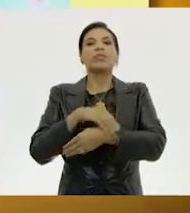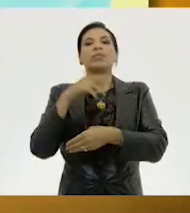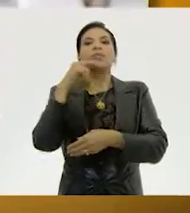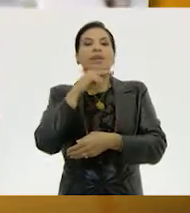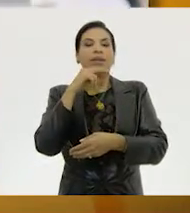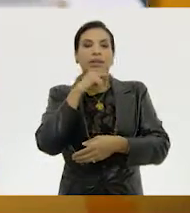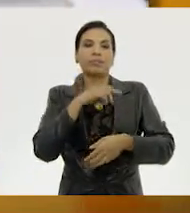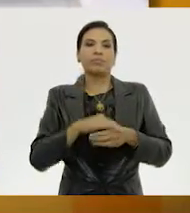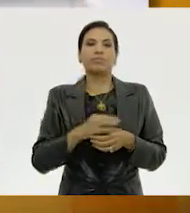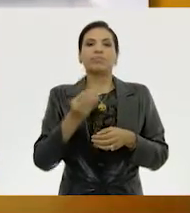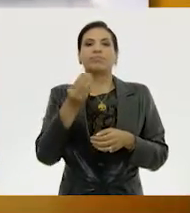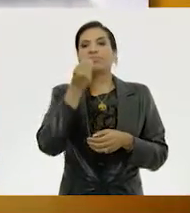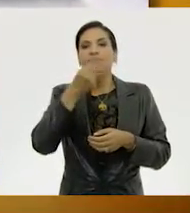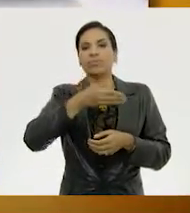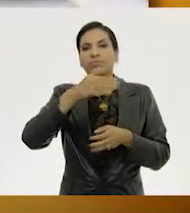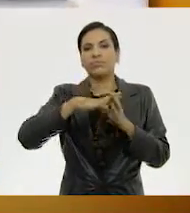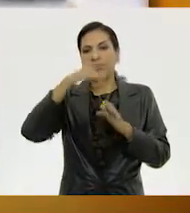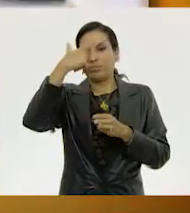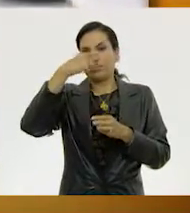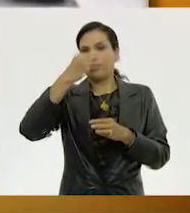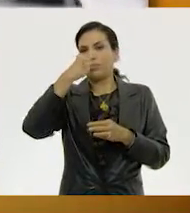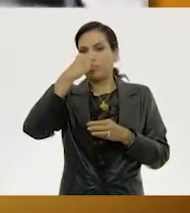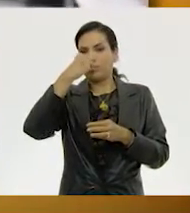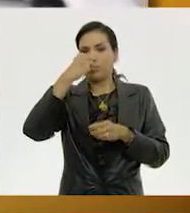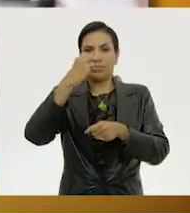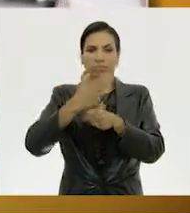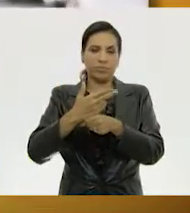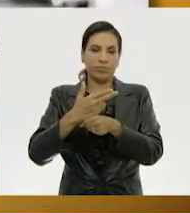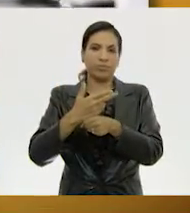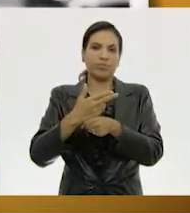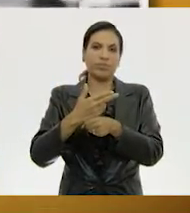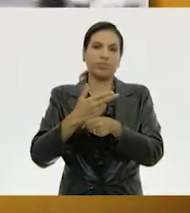rápido. Pues darles de cenar temprano